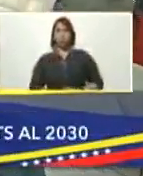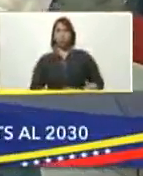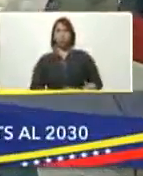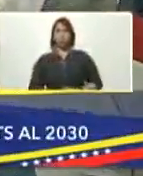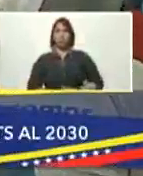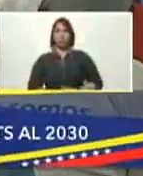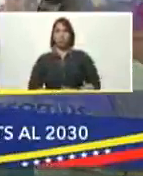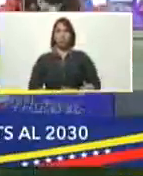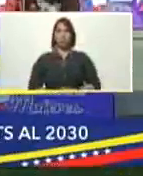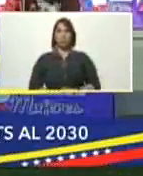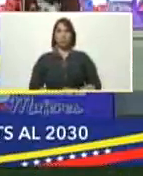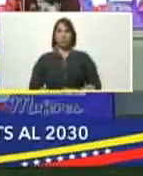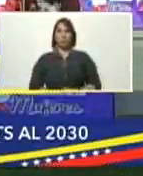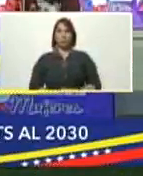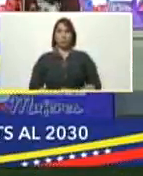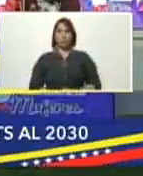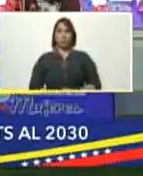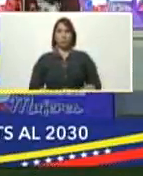Porque